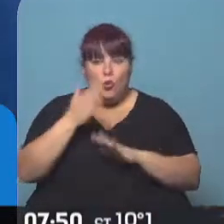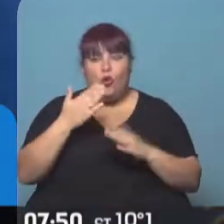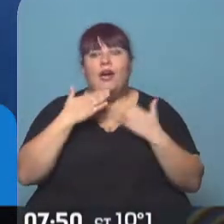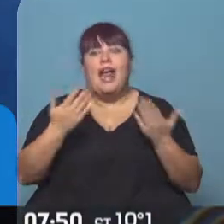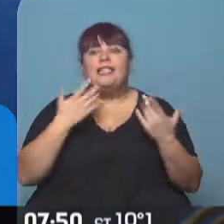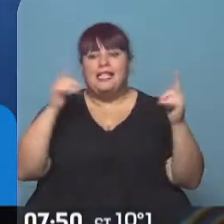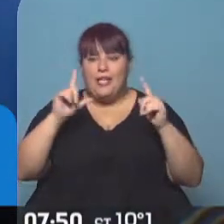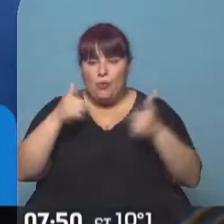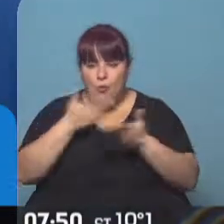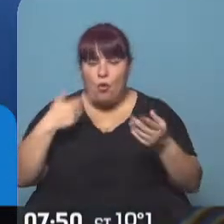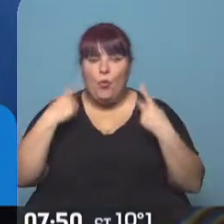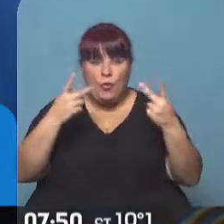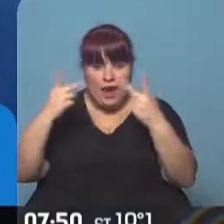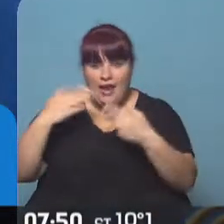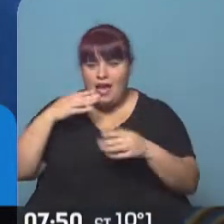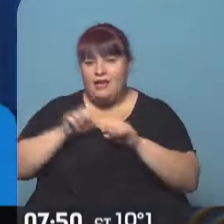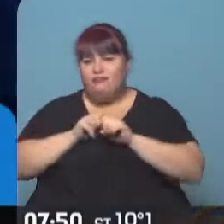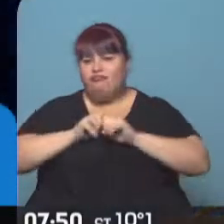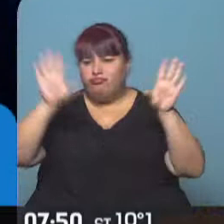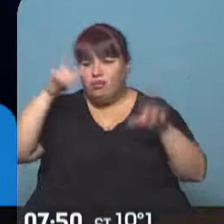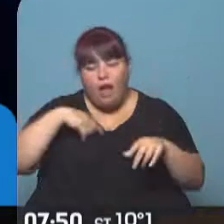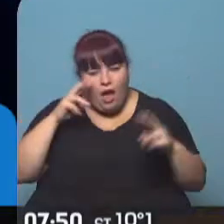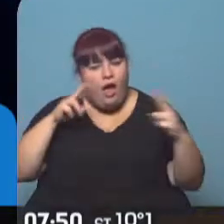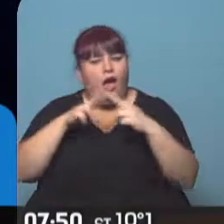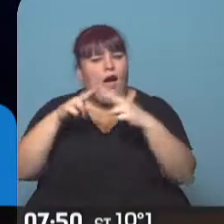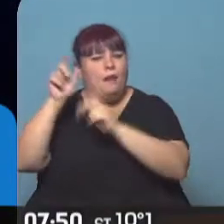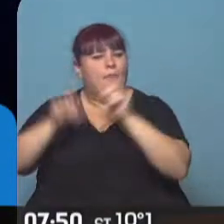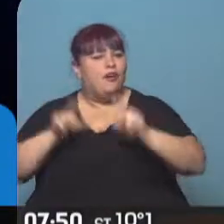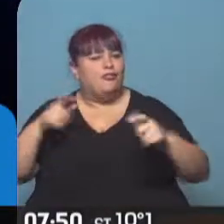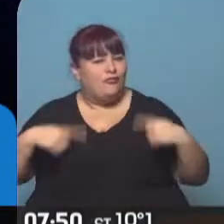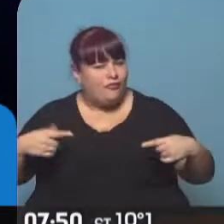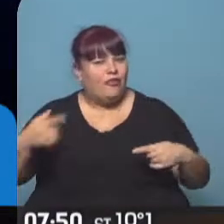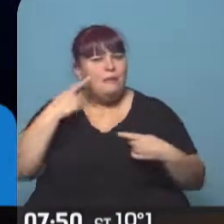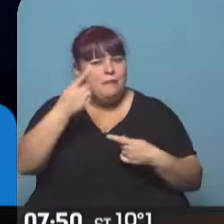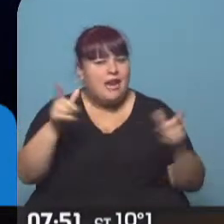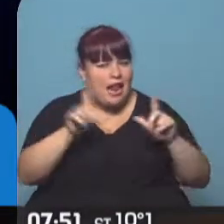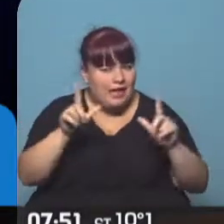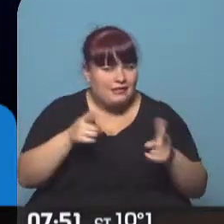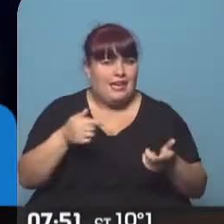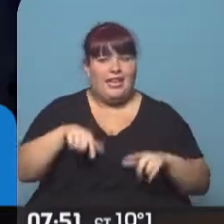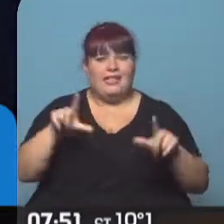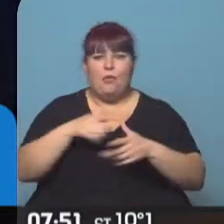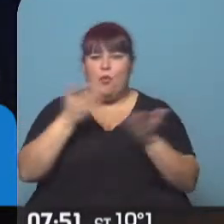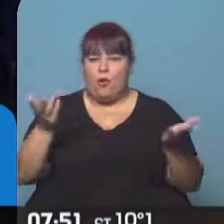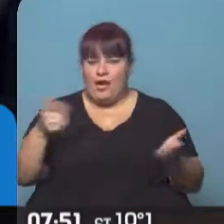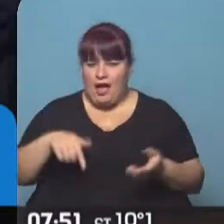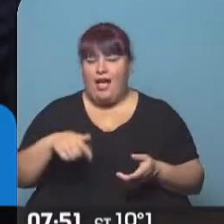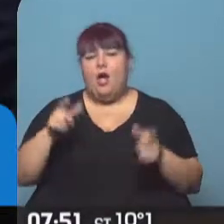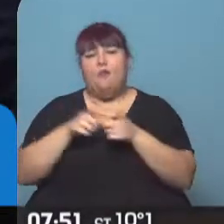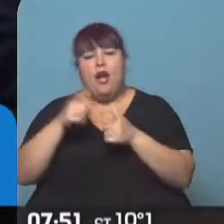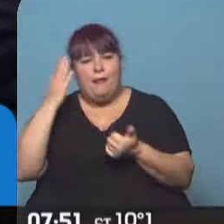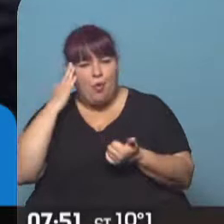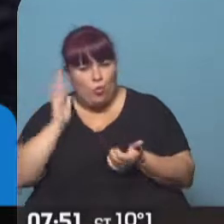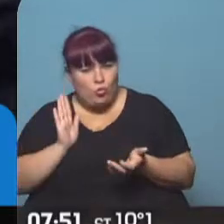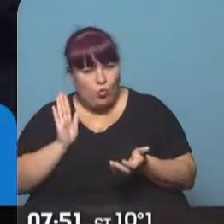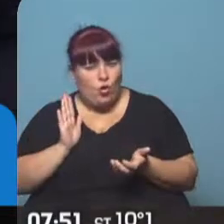a la televisión pública que llega a todas partes, me encuentro con mucha gente que sigue los programas de la televisión pública, los programas